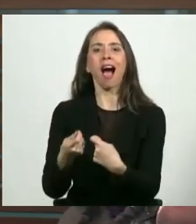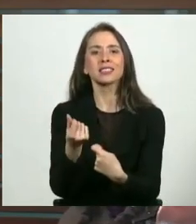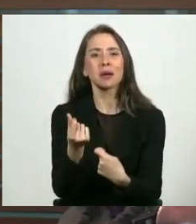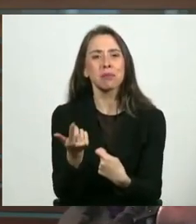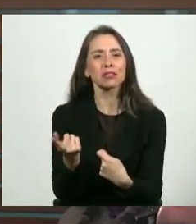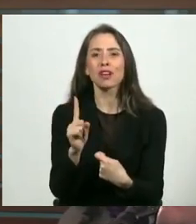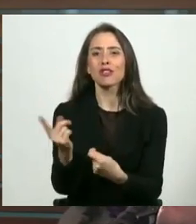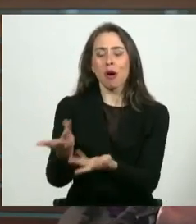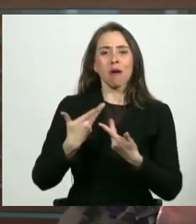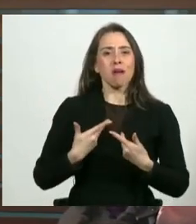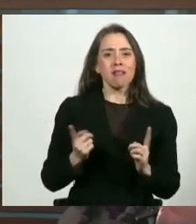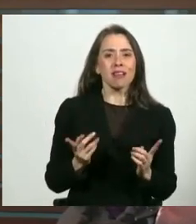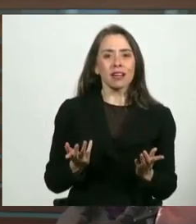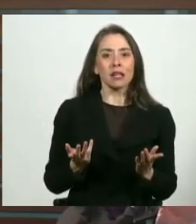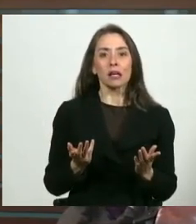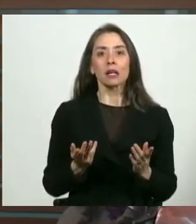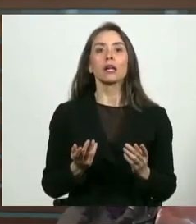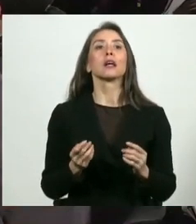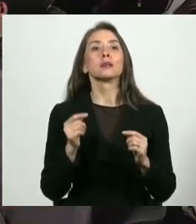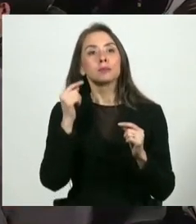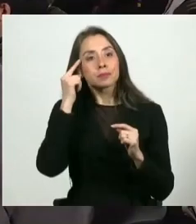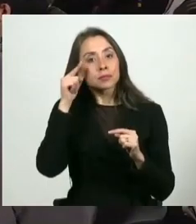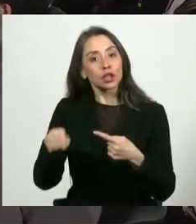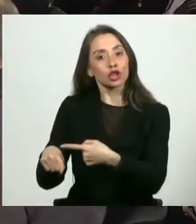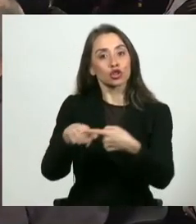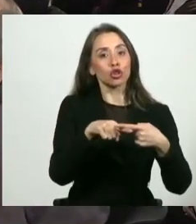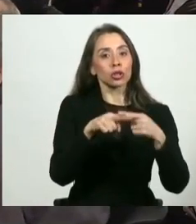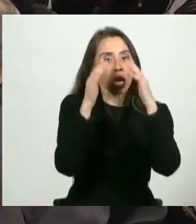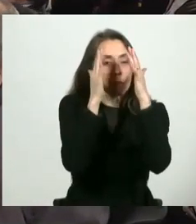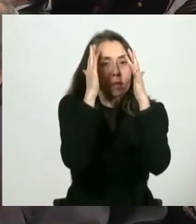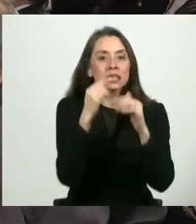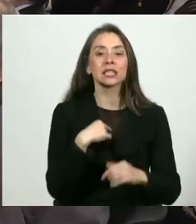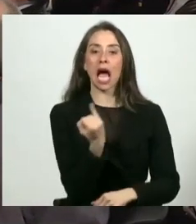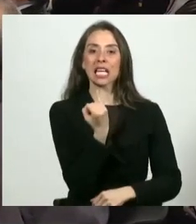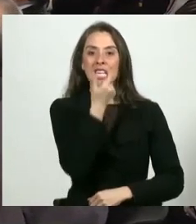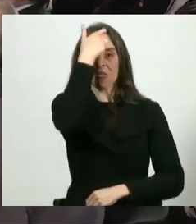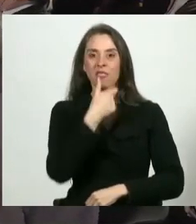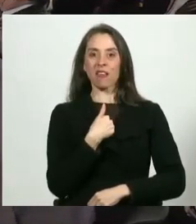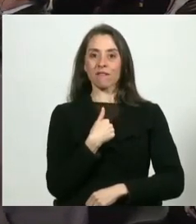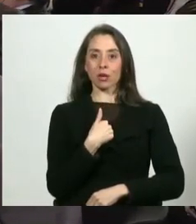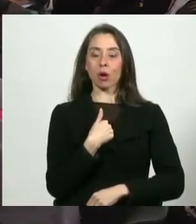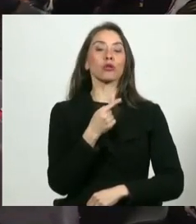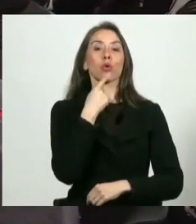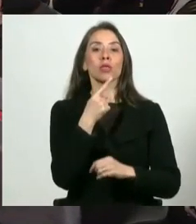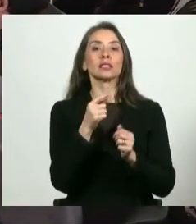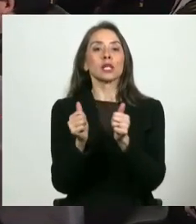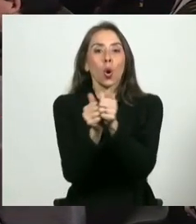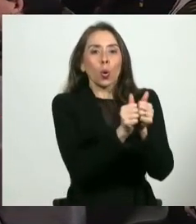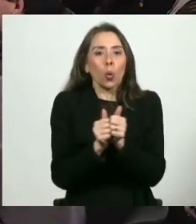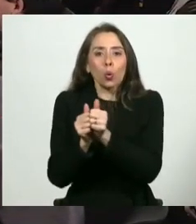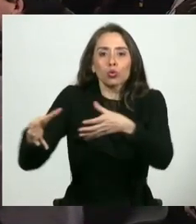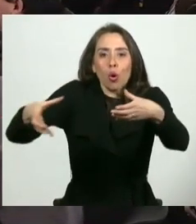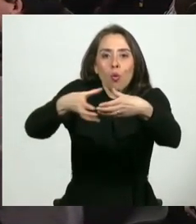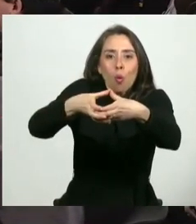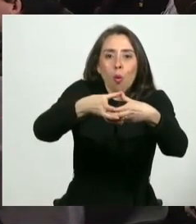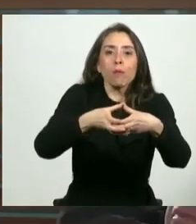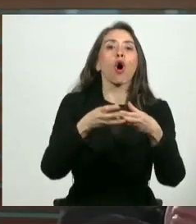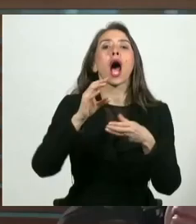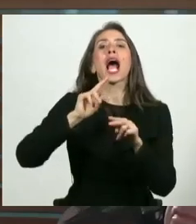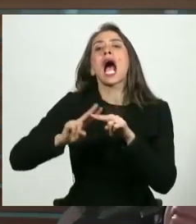alguien que no me va a rendir? Entonces, en una sociedad tan individualista, y que tú hablabas del tema en conjunto, colectivo, ¿qué se hace desde